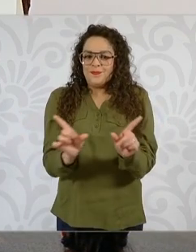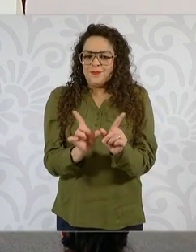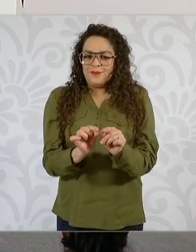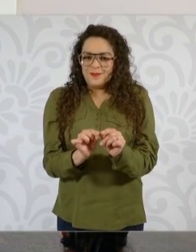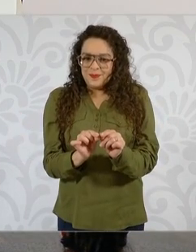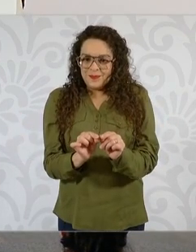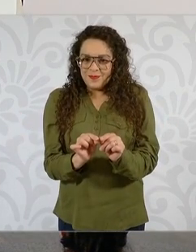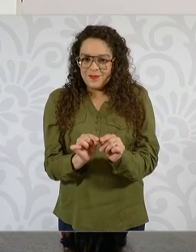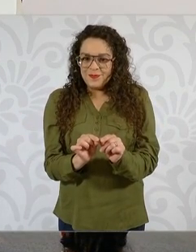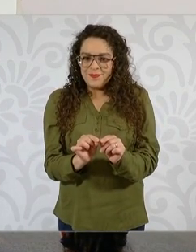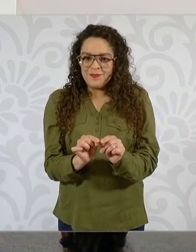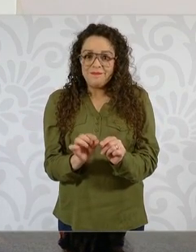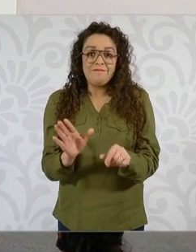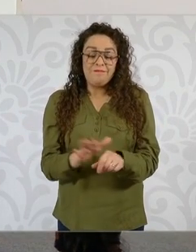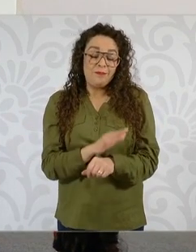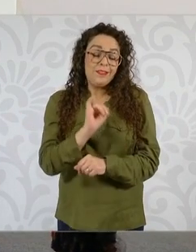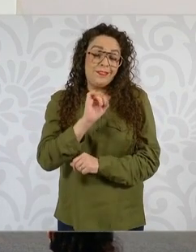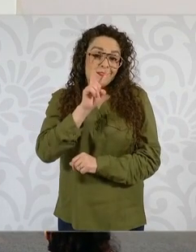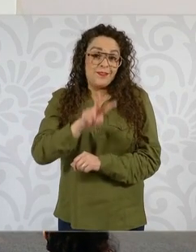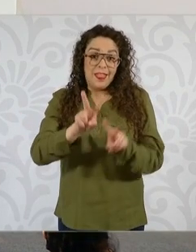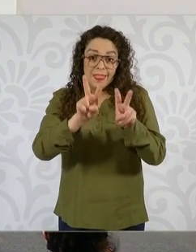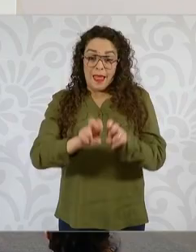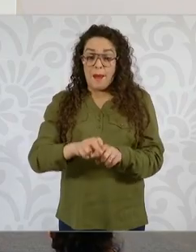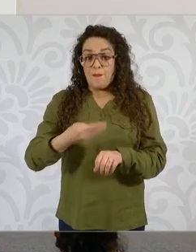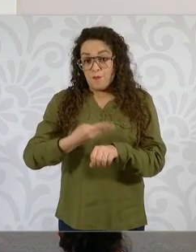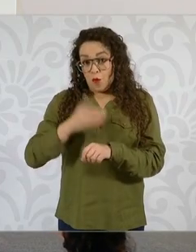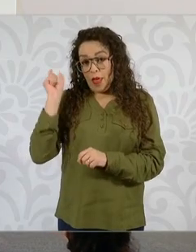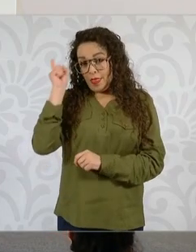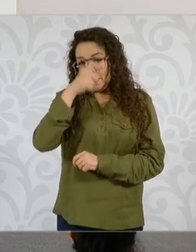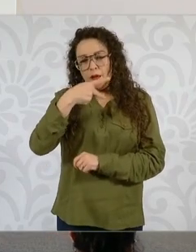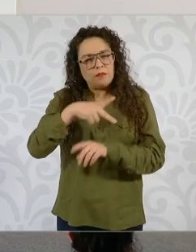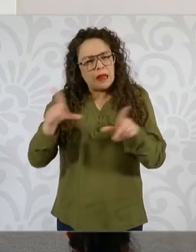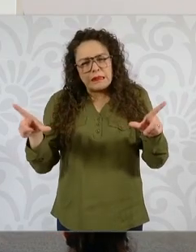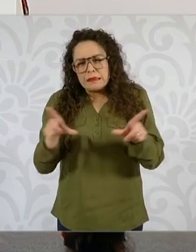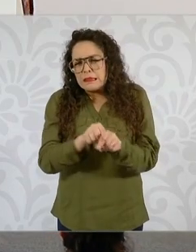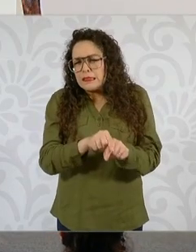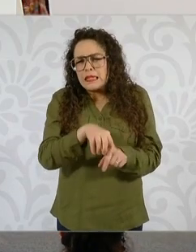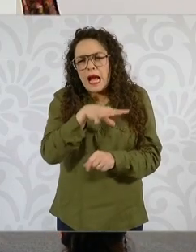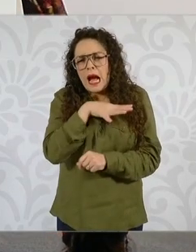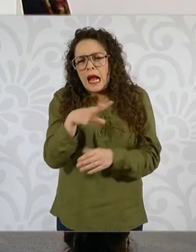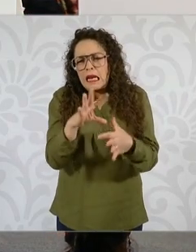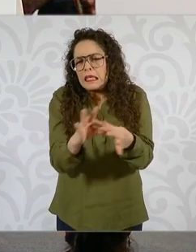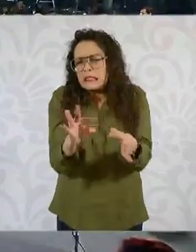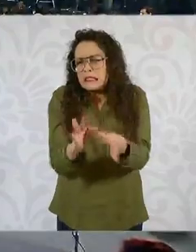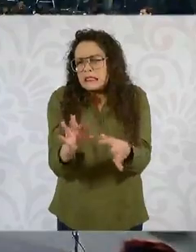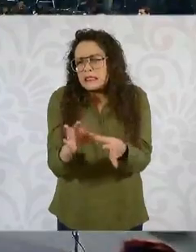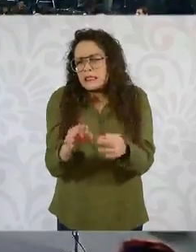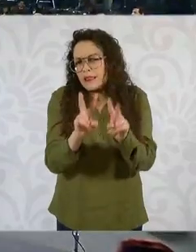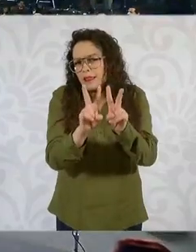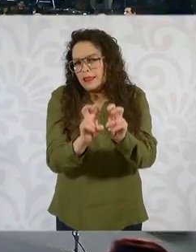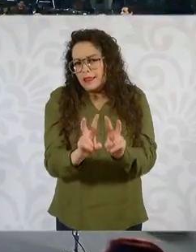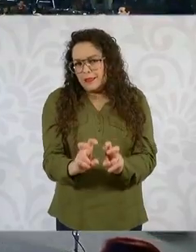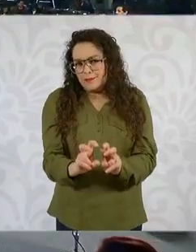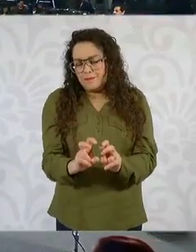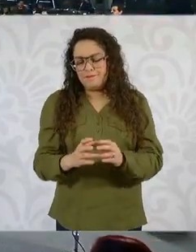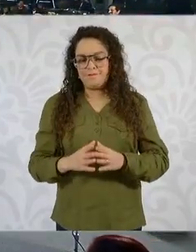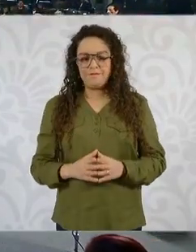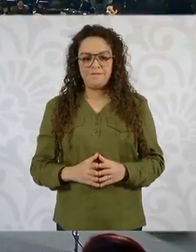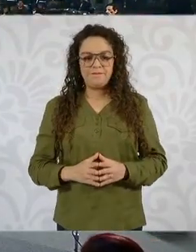es mucho más complicado, pero de manera general. Gracias, presidente. Rapidísimo. Sí, con su